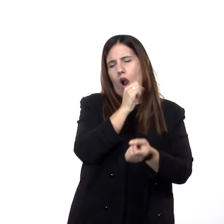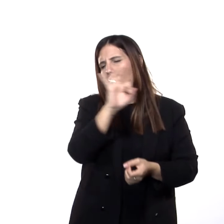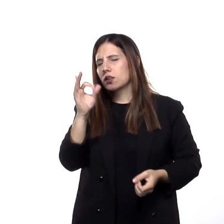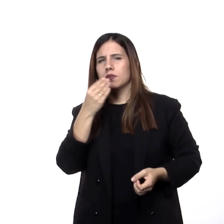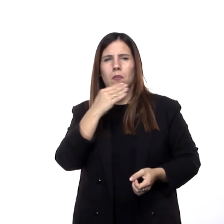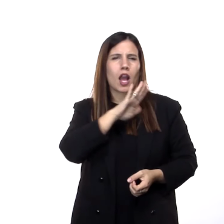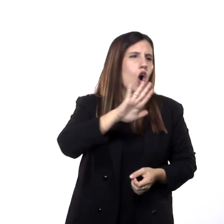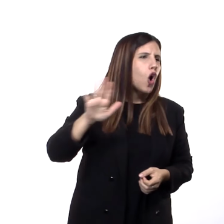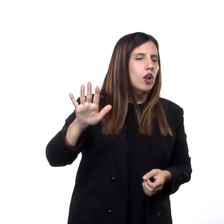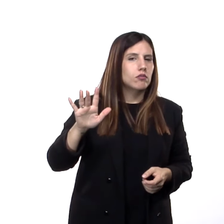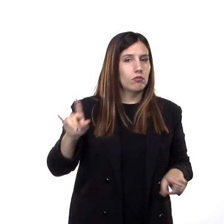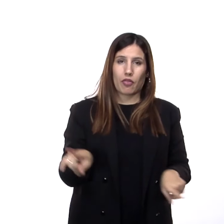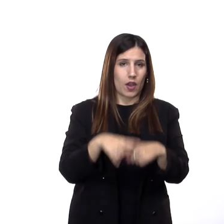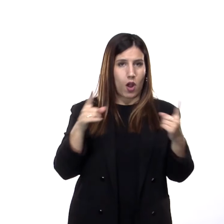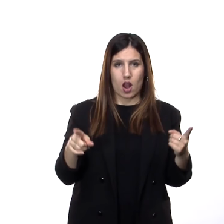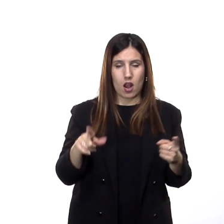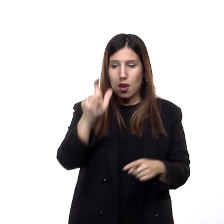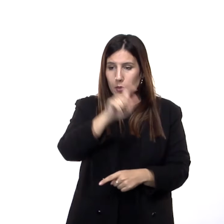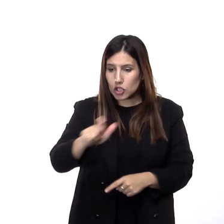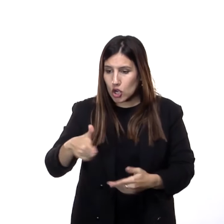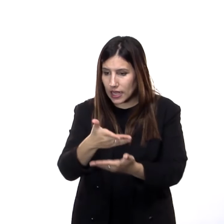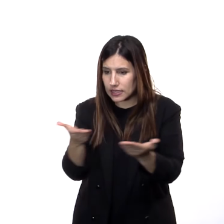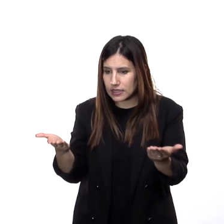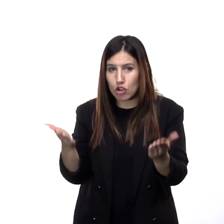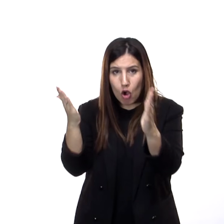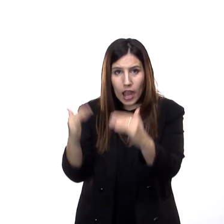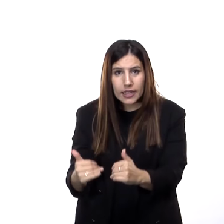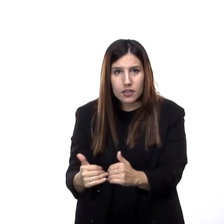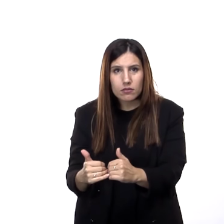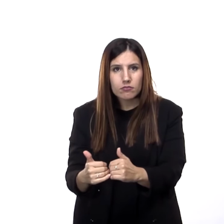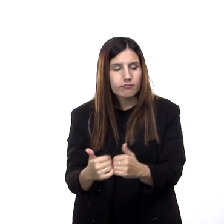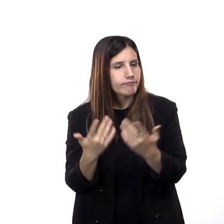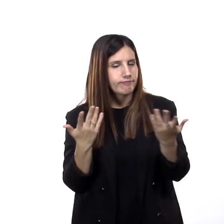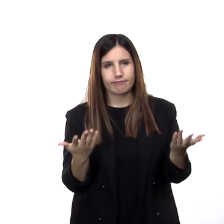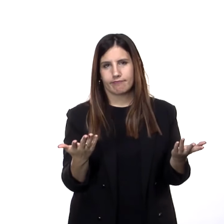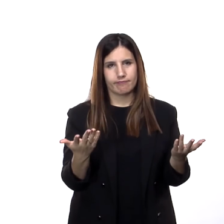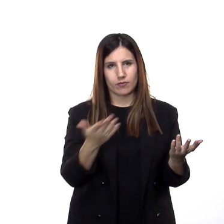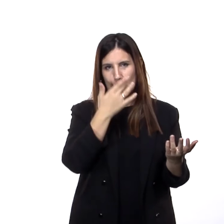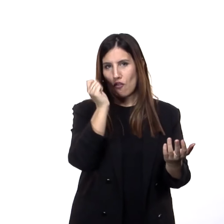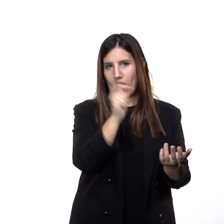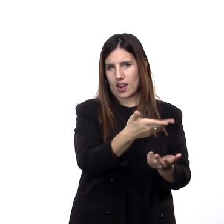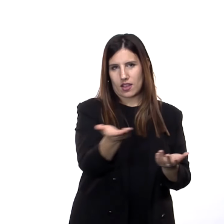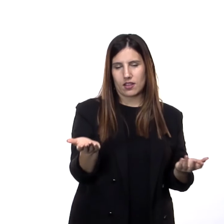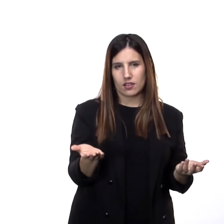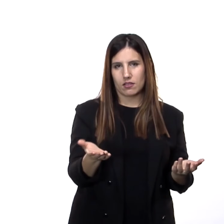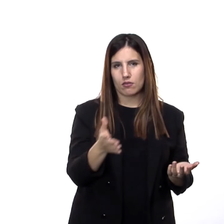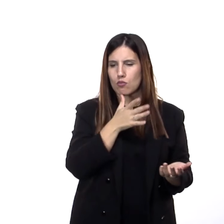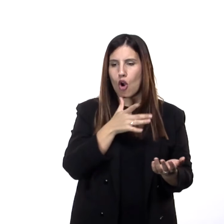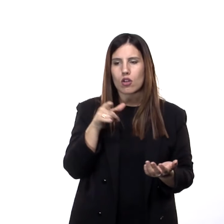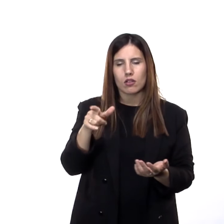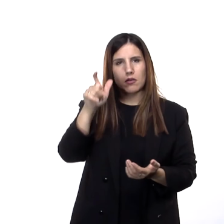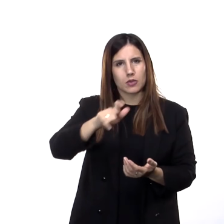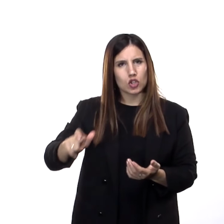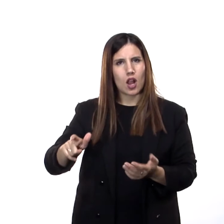del fabricante que sea si no tenemos el personal muy cualificado en todas las aplicaciones software que son las que